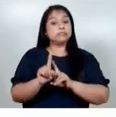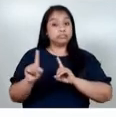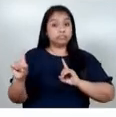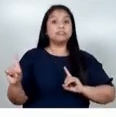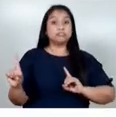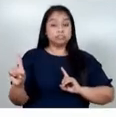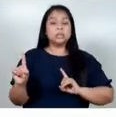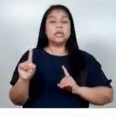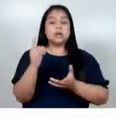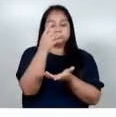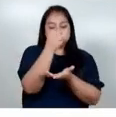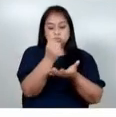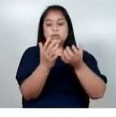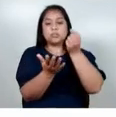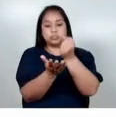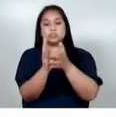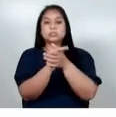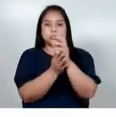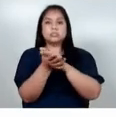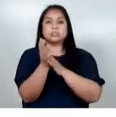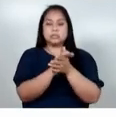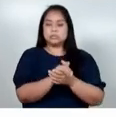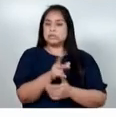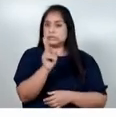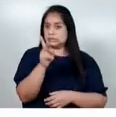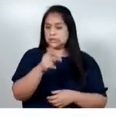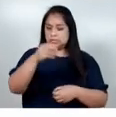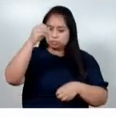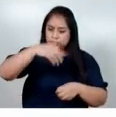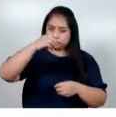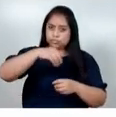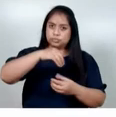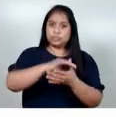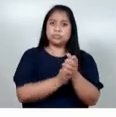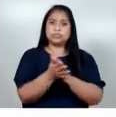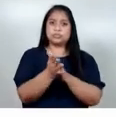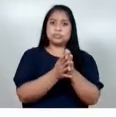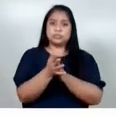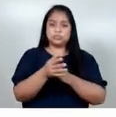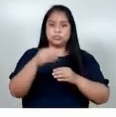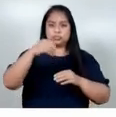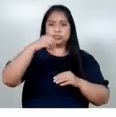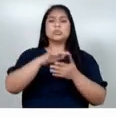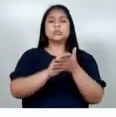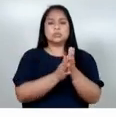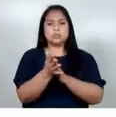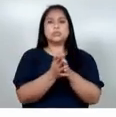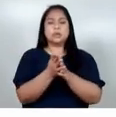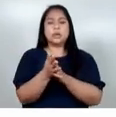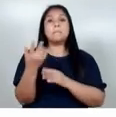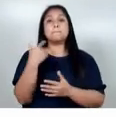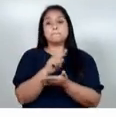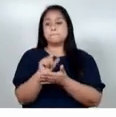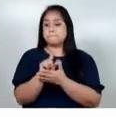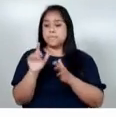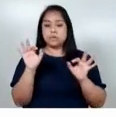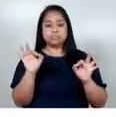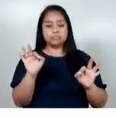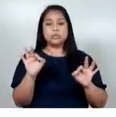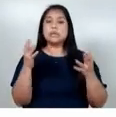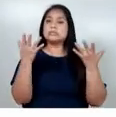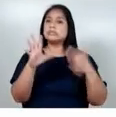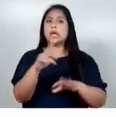físico, el uso de alcohol en gel y el constante lavado de manos para toda la población como una práctica de higiene